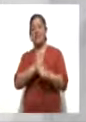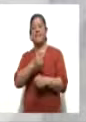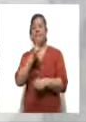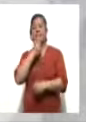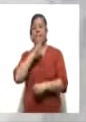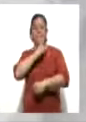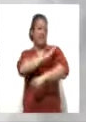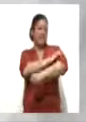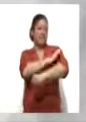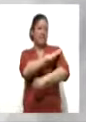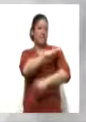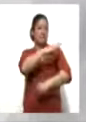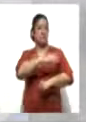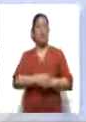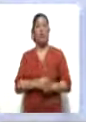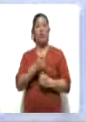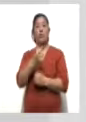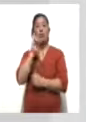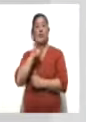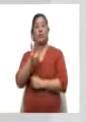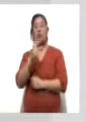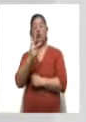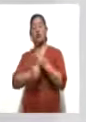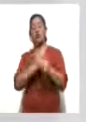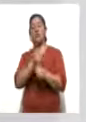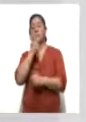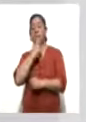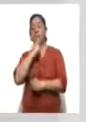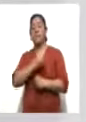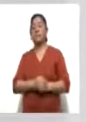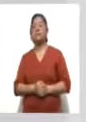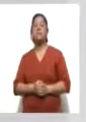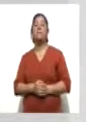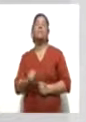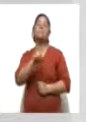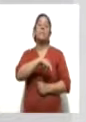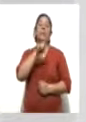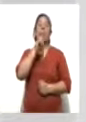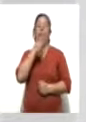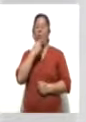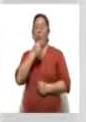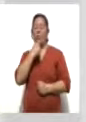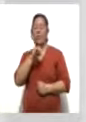hipertensión arterial sistémica y VIH. El estado registra hasta este momento